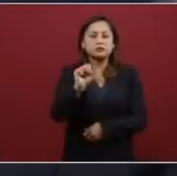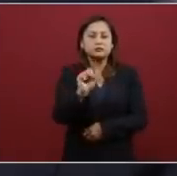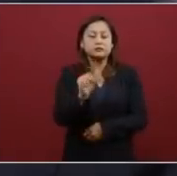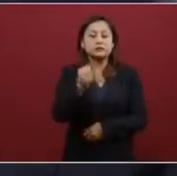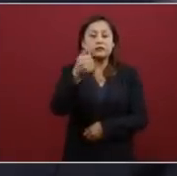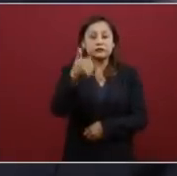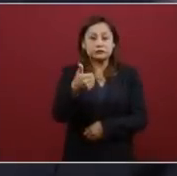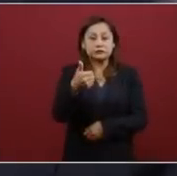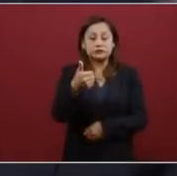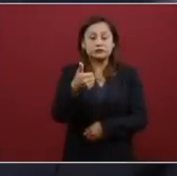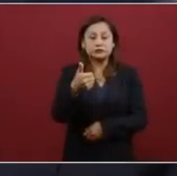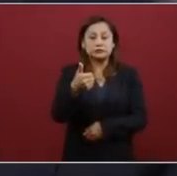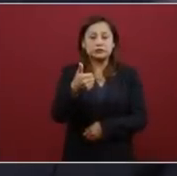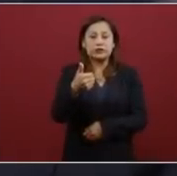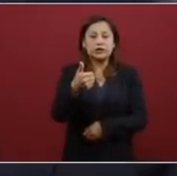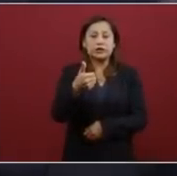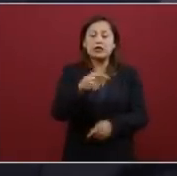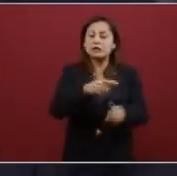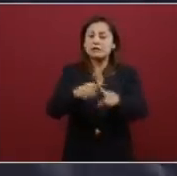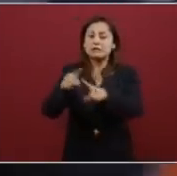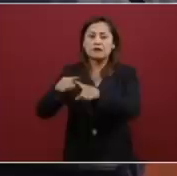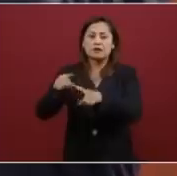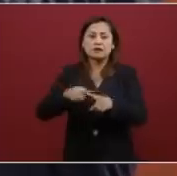266 regiones,